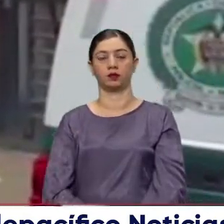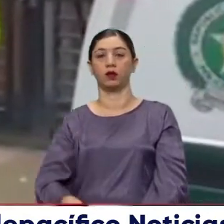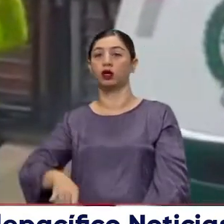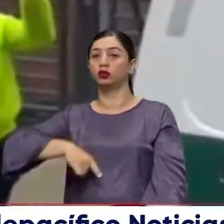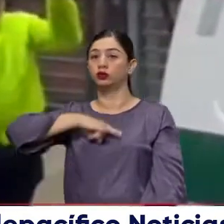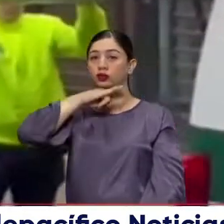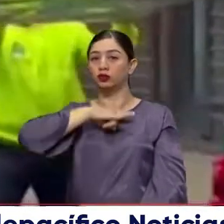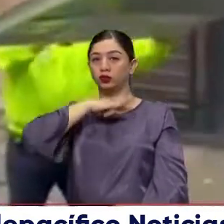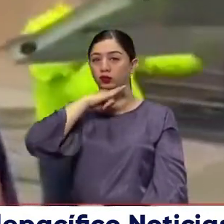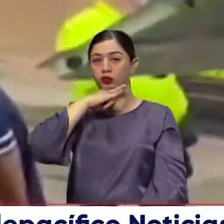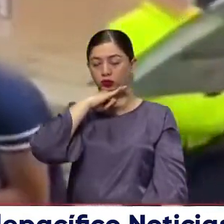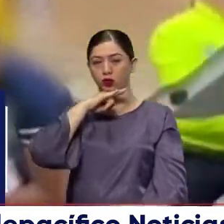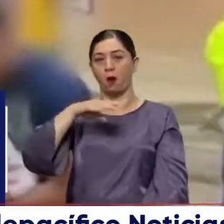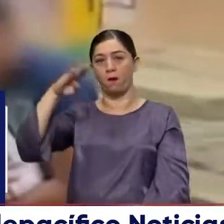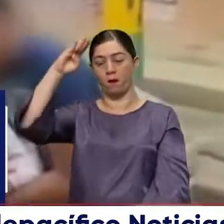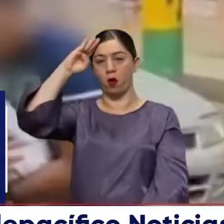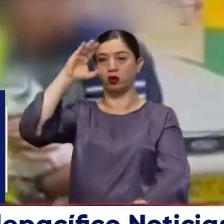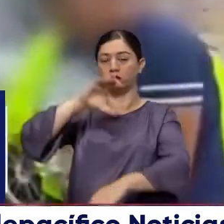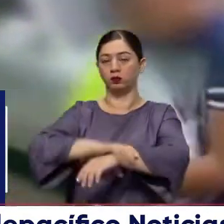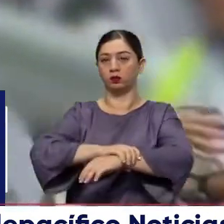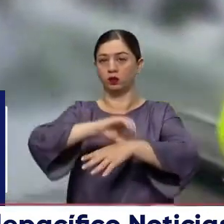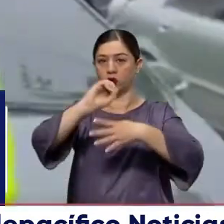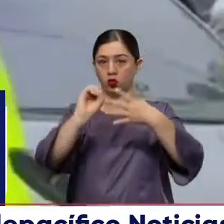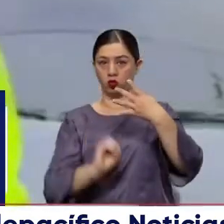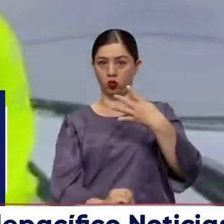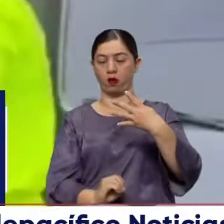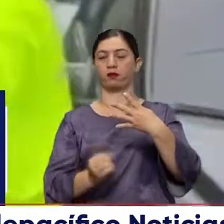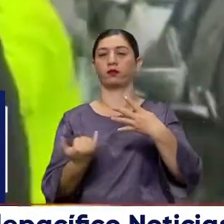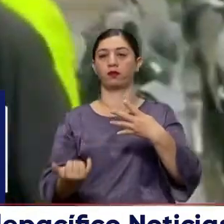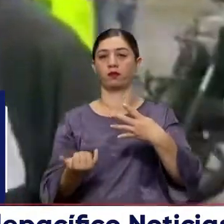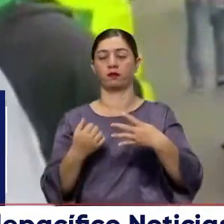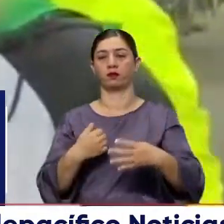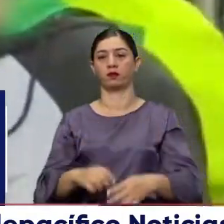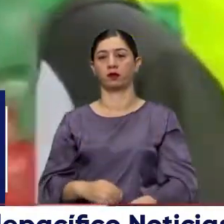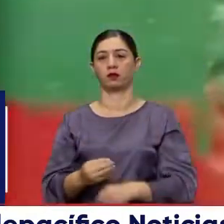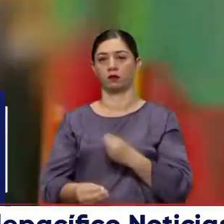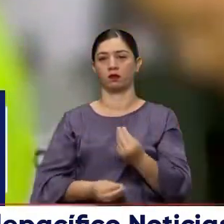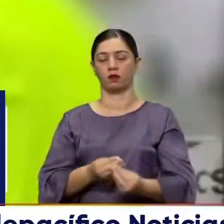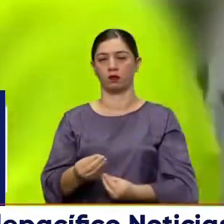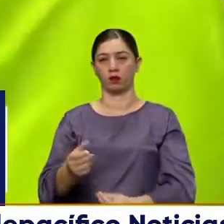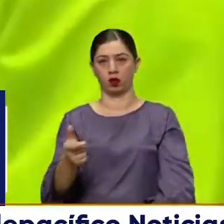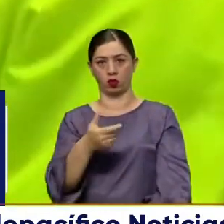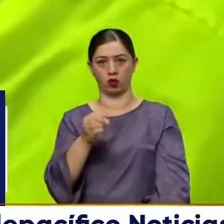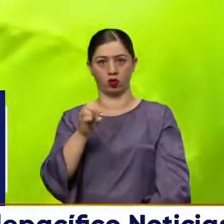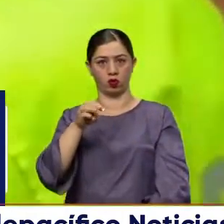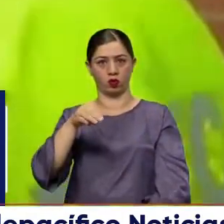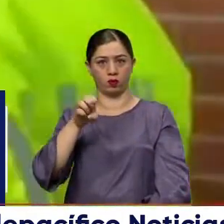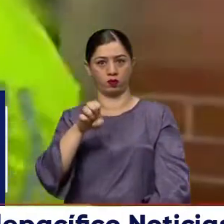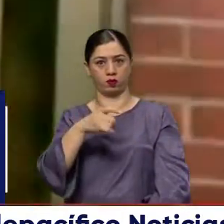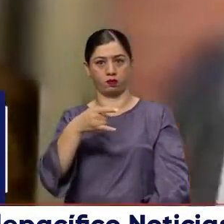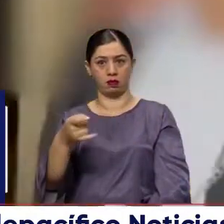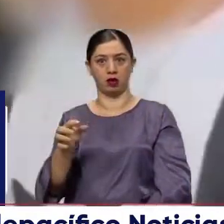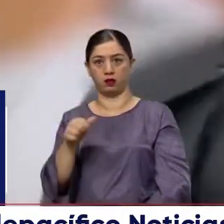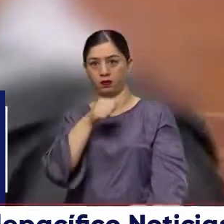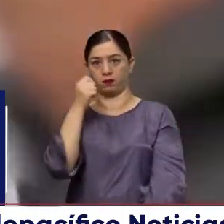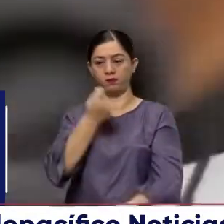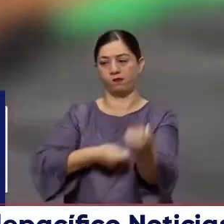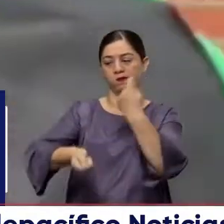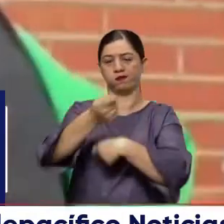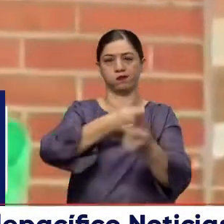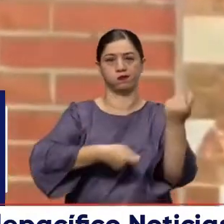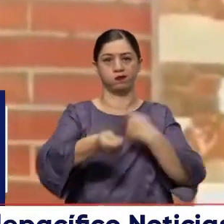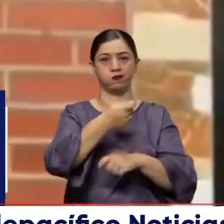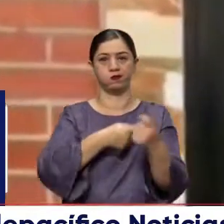Yumbo, Valle del Cauca, la policía capturó a cuatro presuntos integrantes de la banda Eduardo Gómez, quienes se dedicaban al tráfico de estupefacientes en parques y